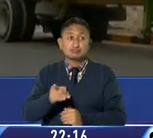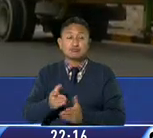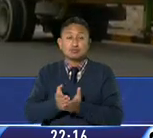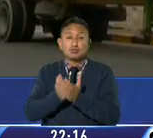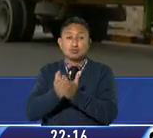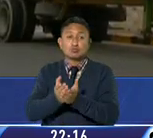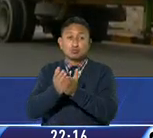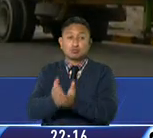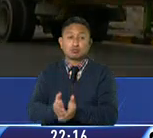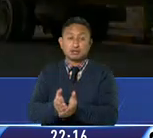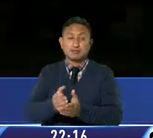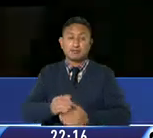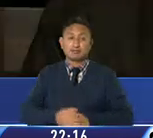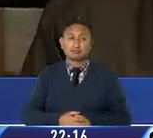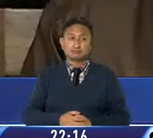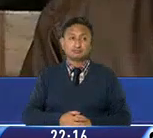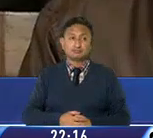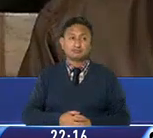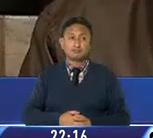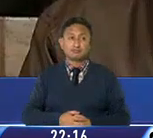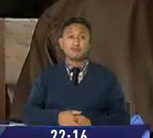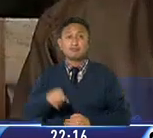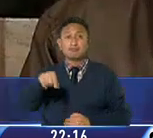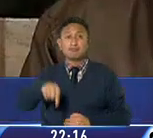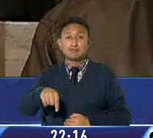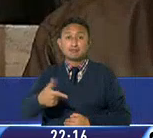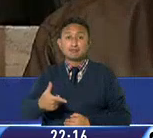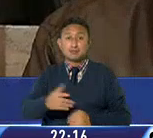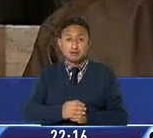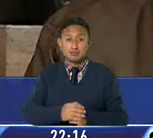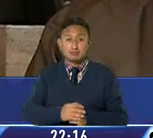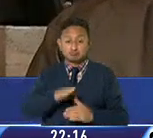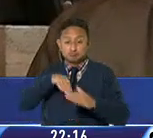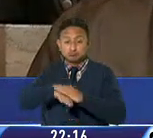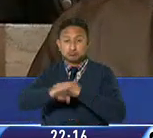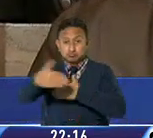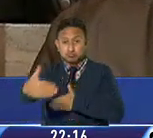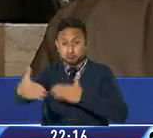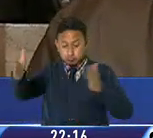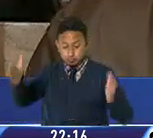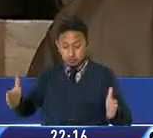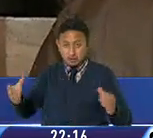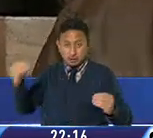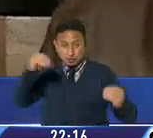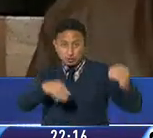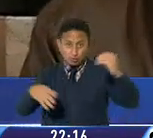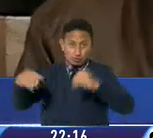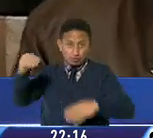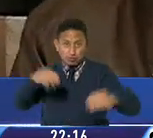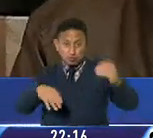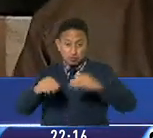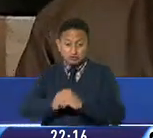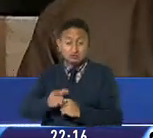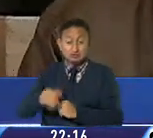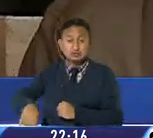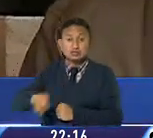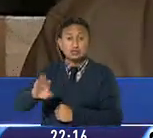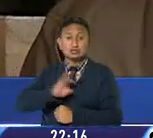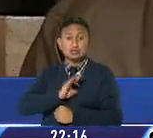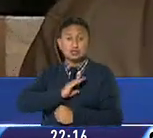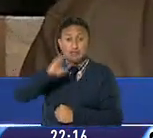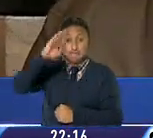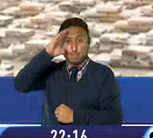en la ciudad. Proceden a ingresar un contenedor para hacer una contaminación, momentos en los cuales con las unidades tácticas de nuestra